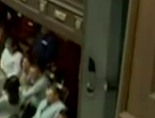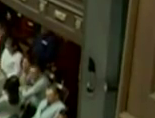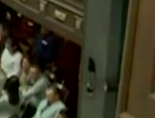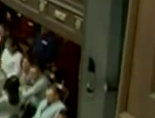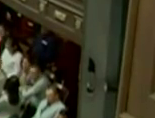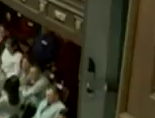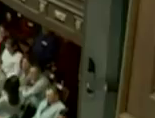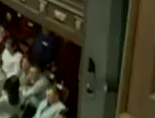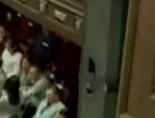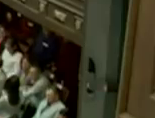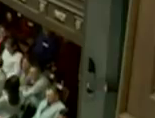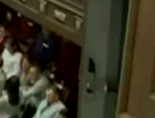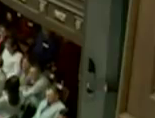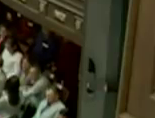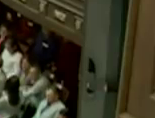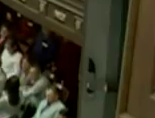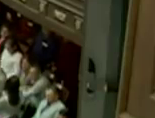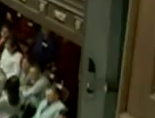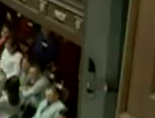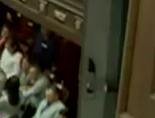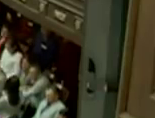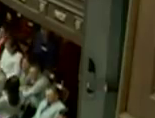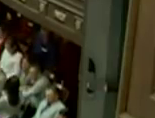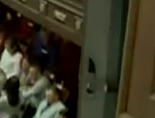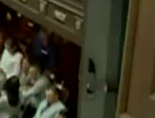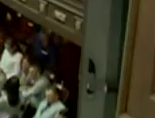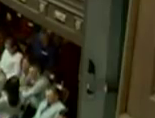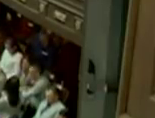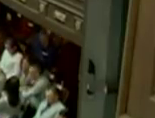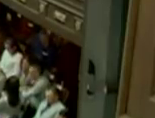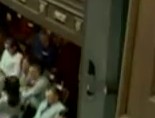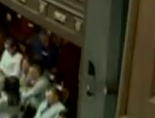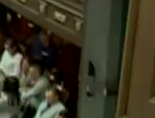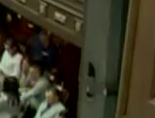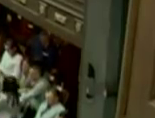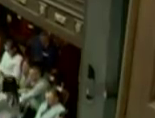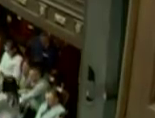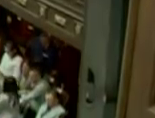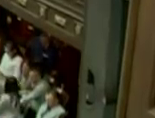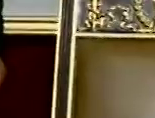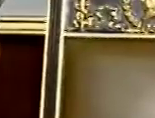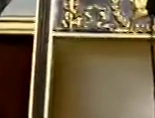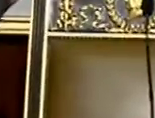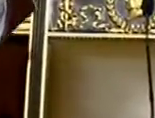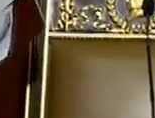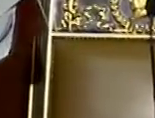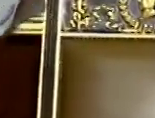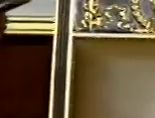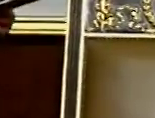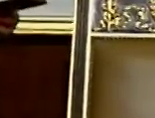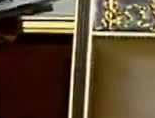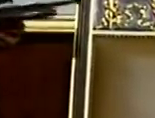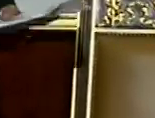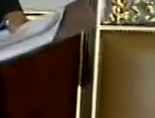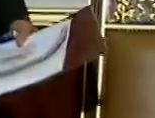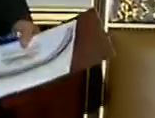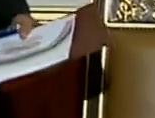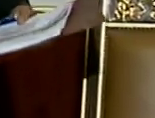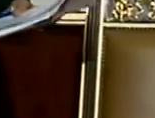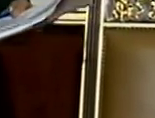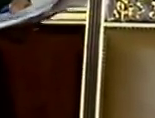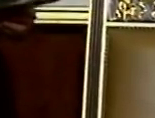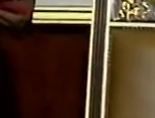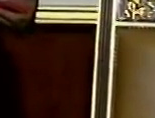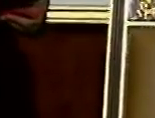socialismo. Asimismo, aseguró que el diálogo, la paz y la reunificación del país son las primeras líneas que seguirán, acompañadas de las 6